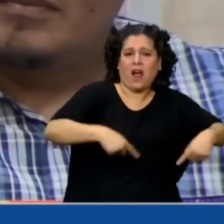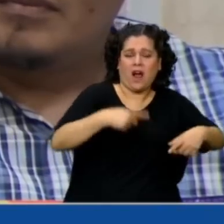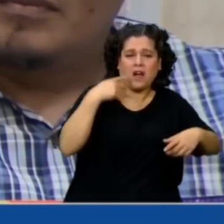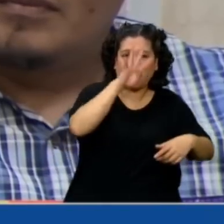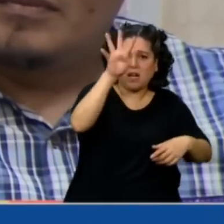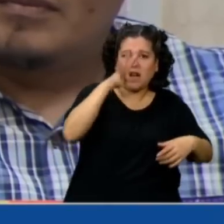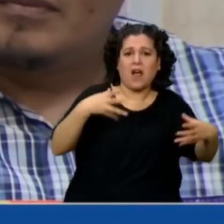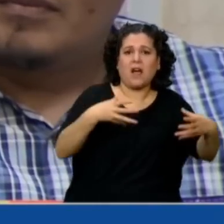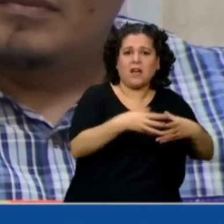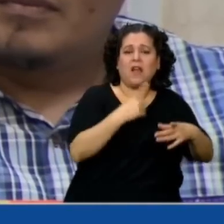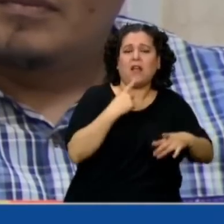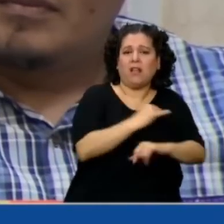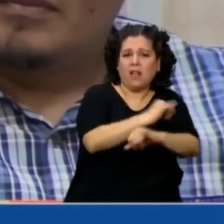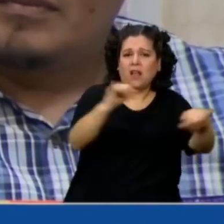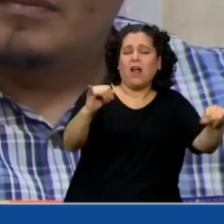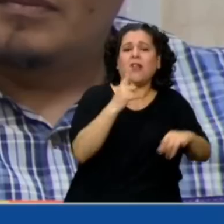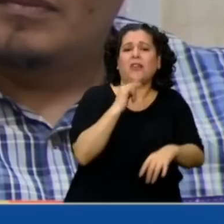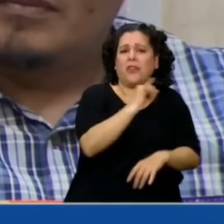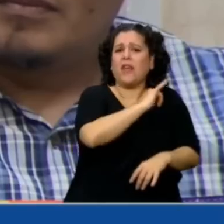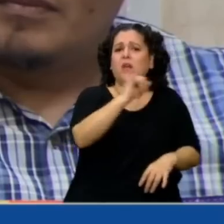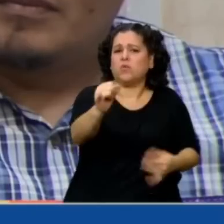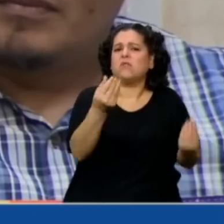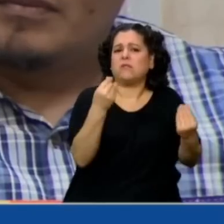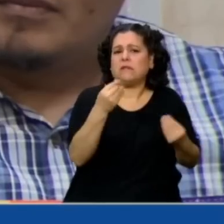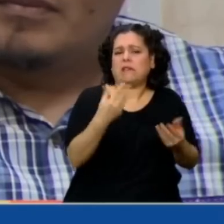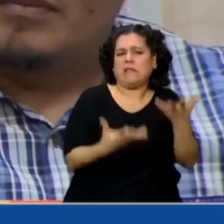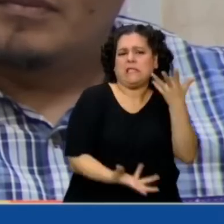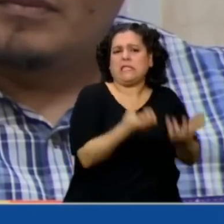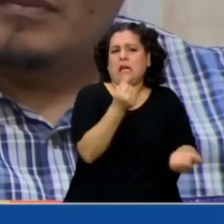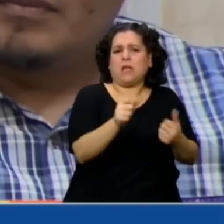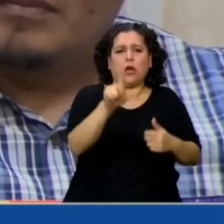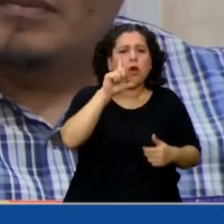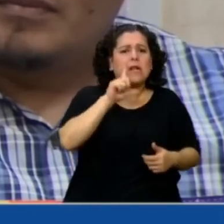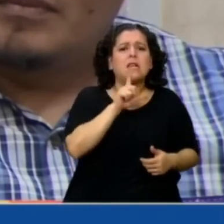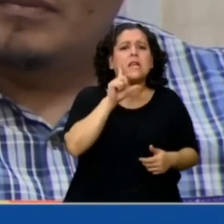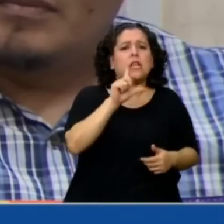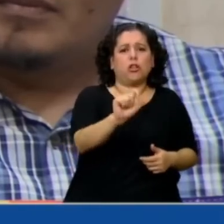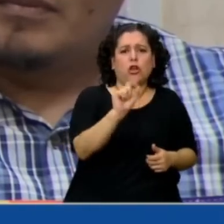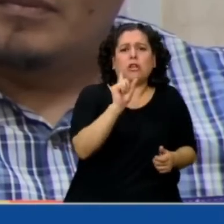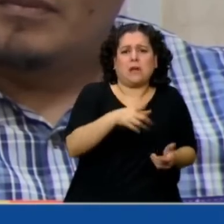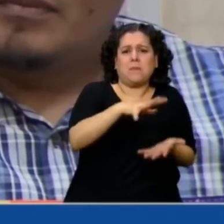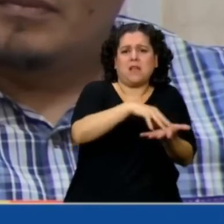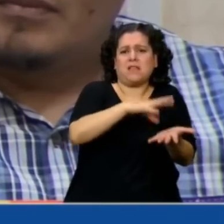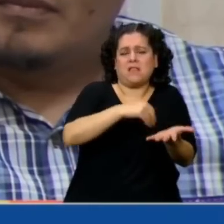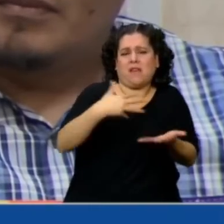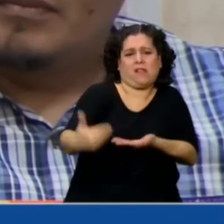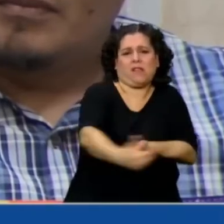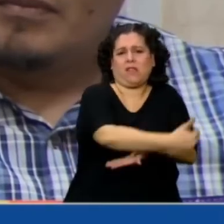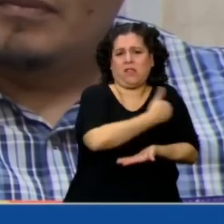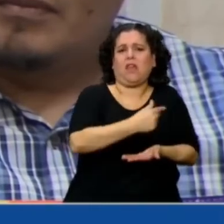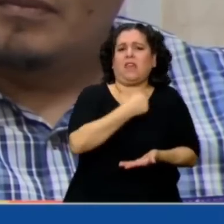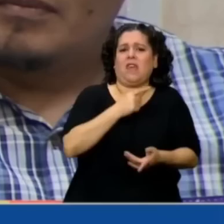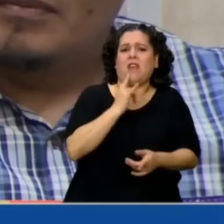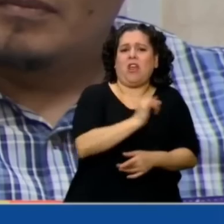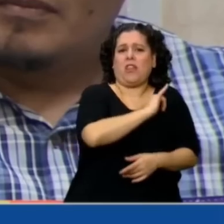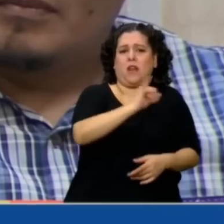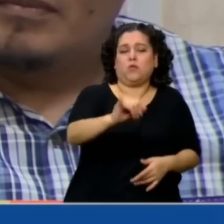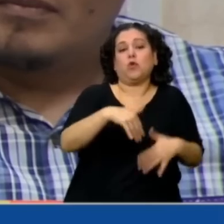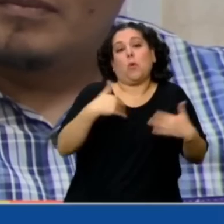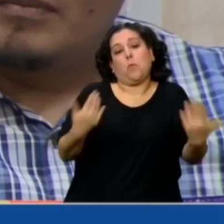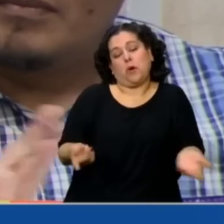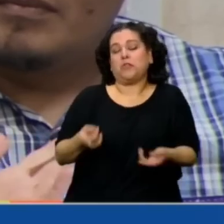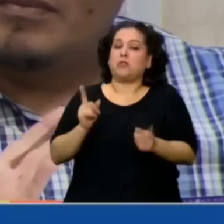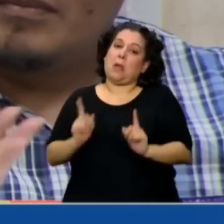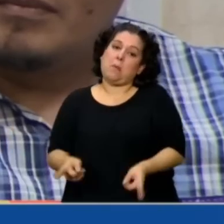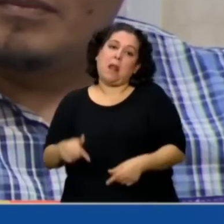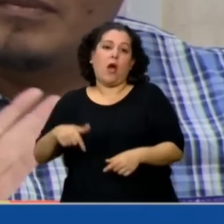el saqueo del litio y defiendan sus tierras. Y ahora a Espert se le ocurrió la gran idea, entonces también prohíbo a la